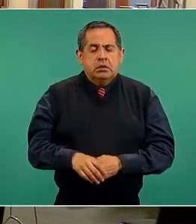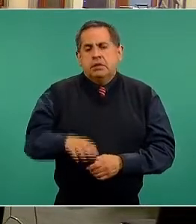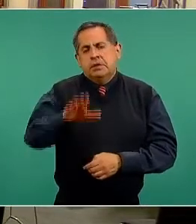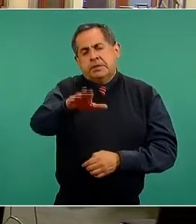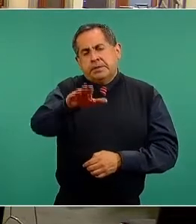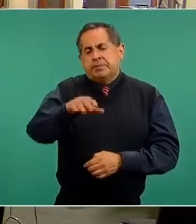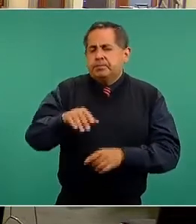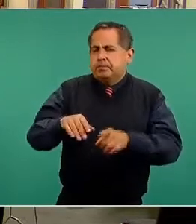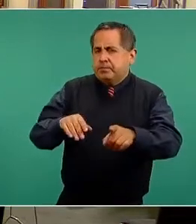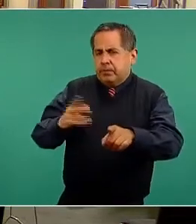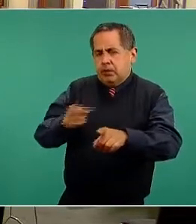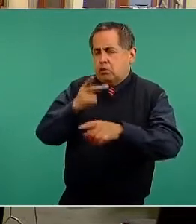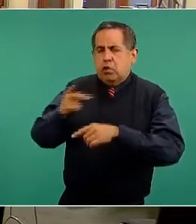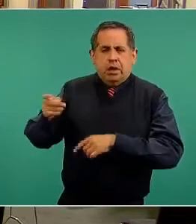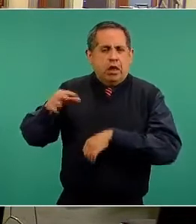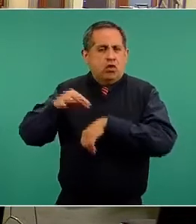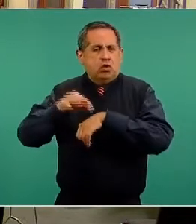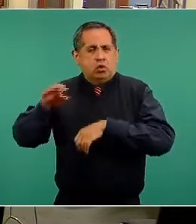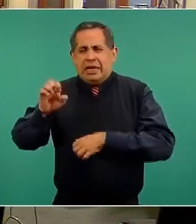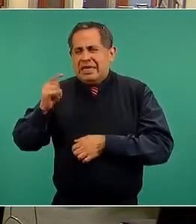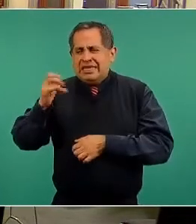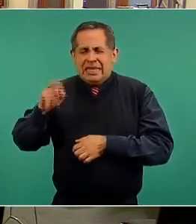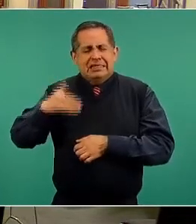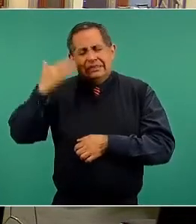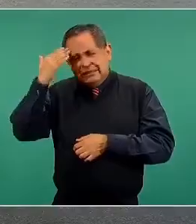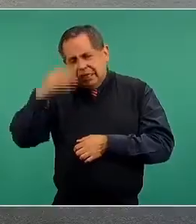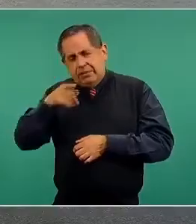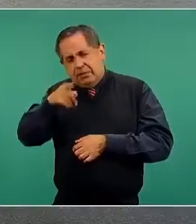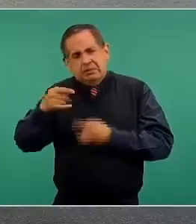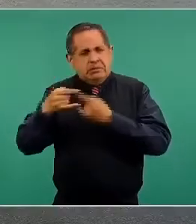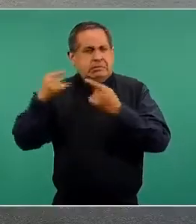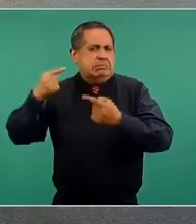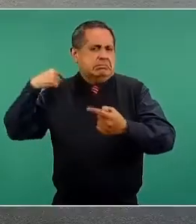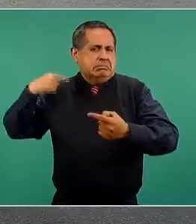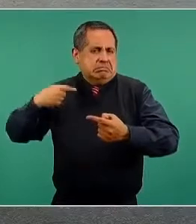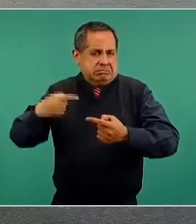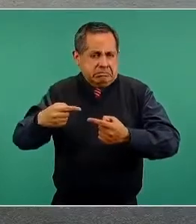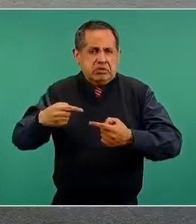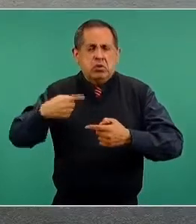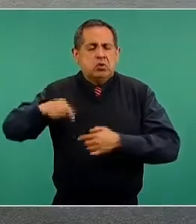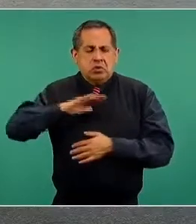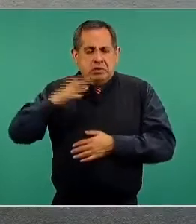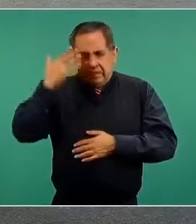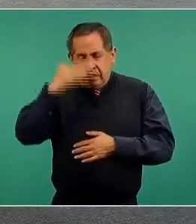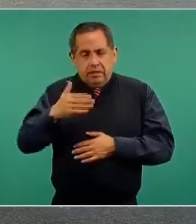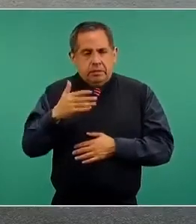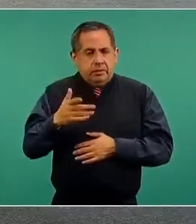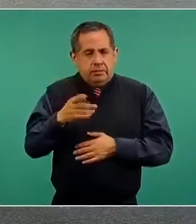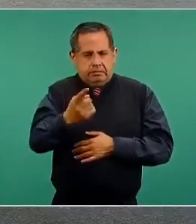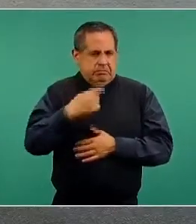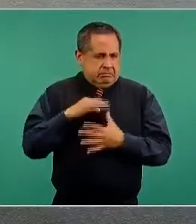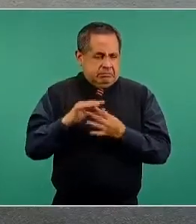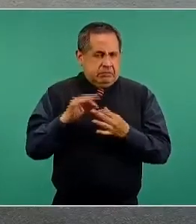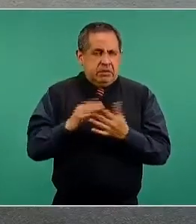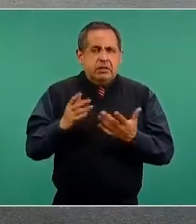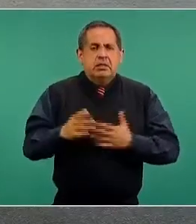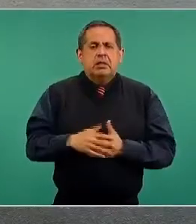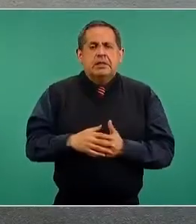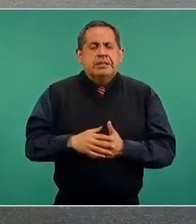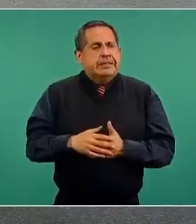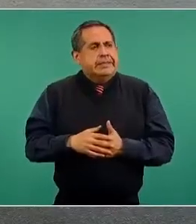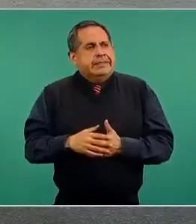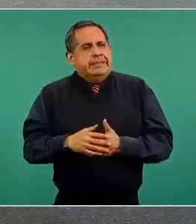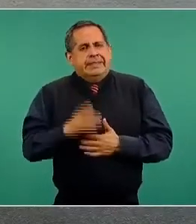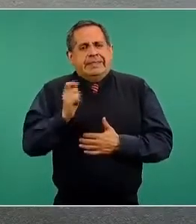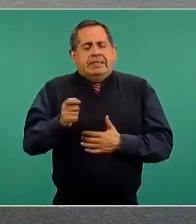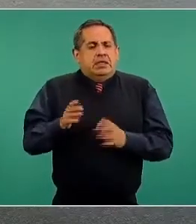Etienne ha de saber de esta coyuntura, de estos antecedentes que también nosotros ya sabemos, que nos ha explicado. ¿Cómo entender entonces